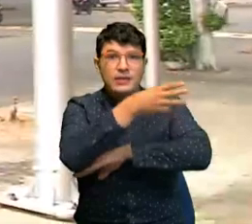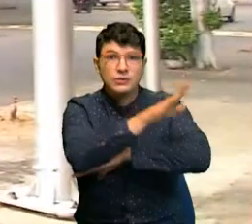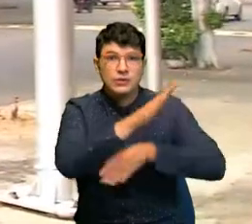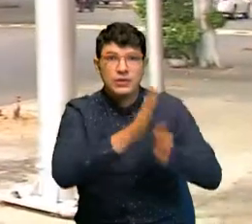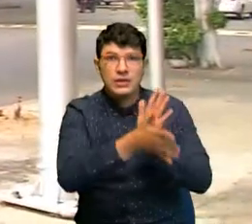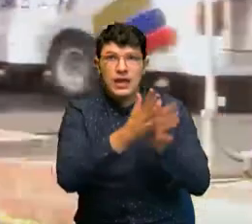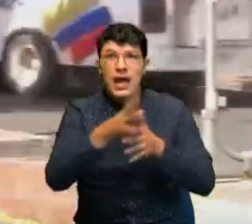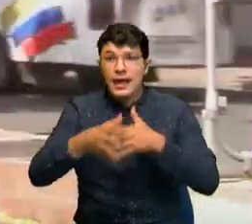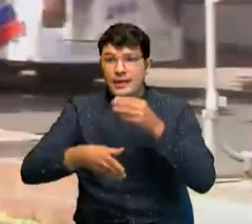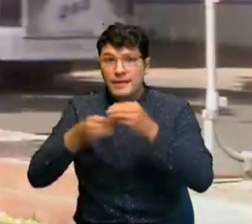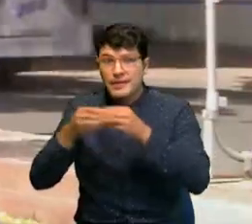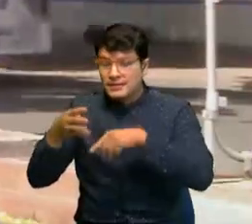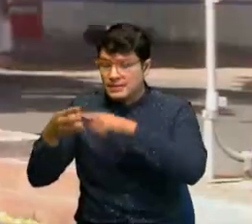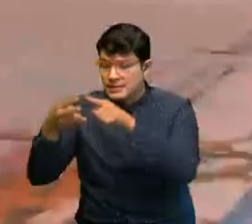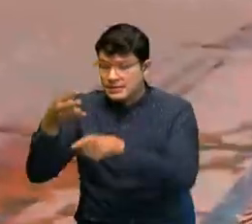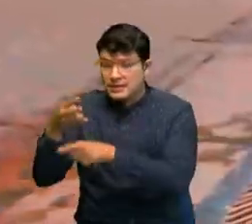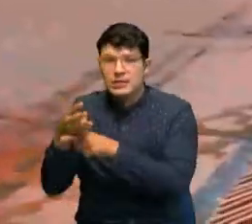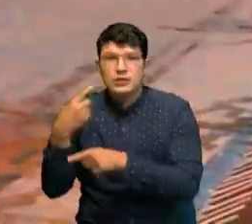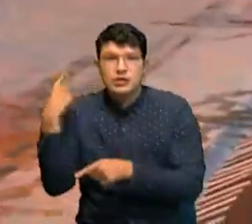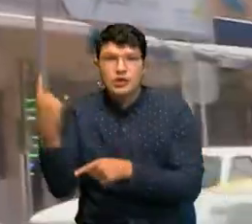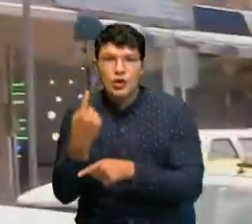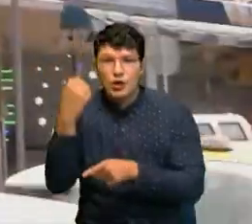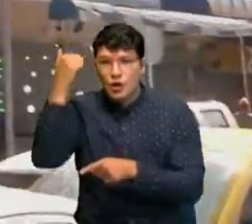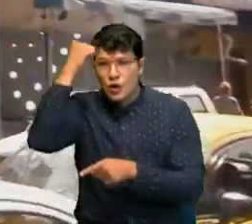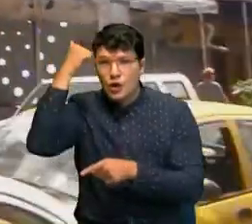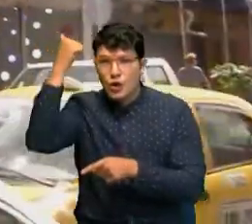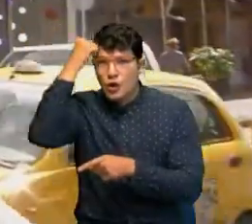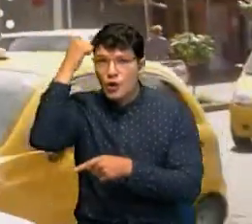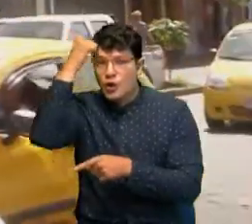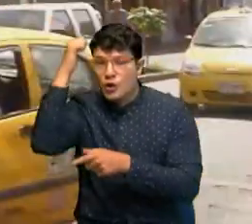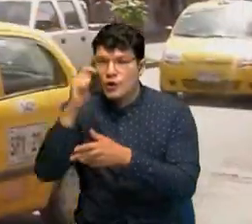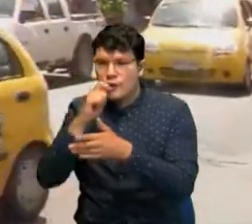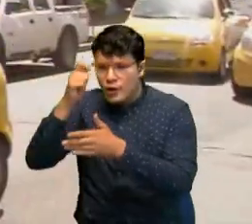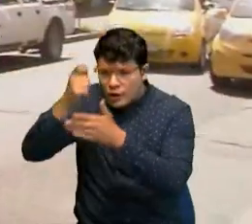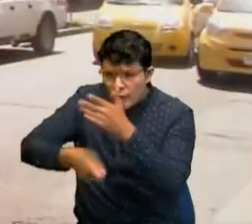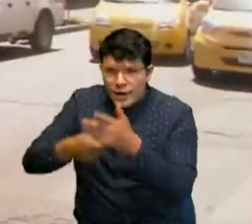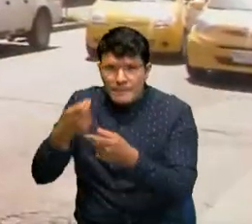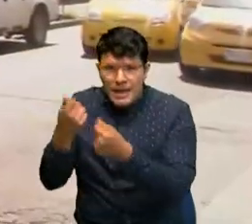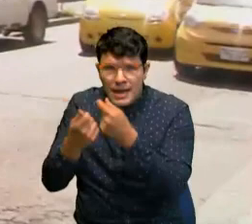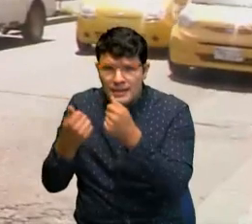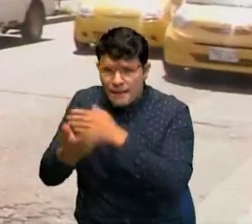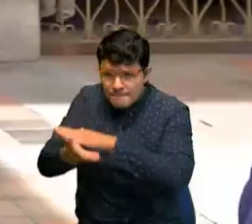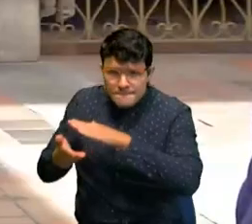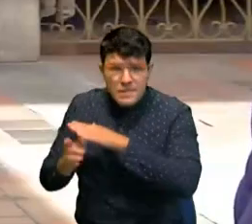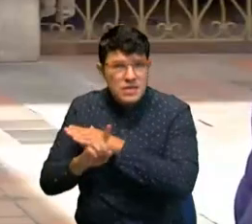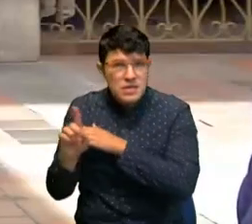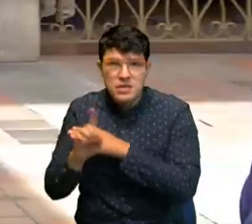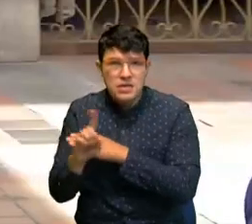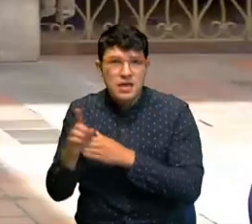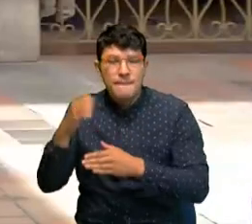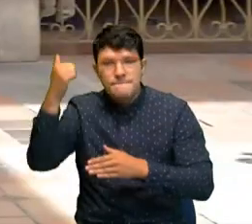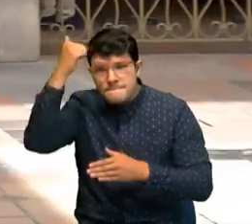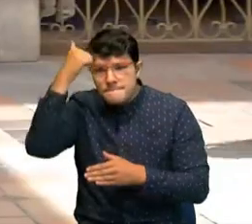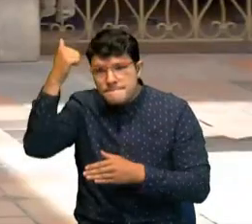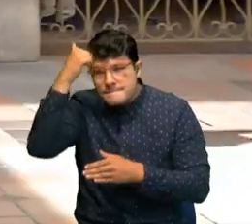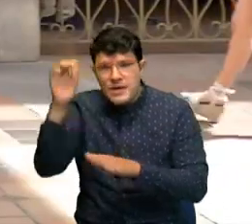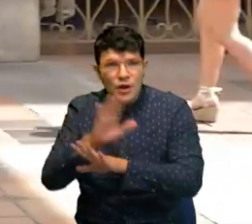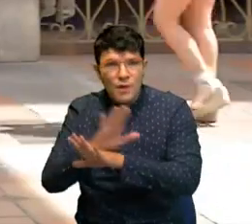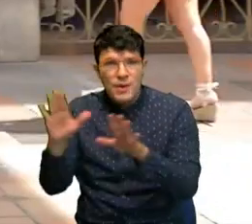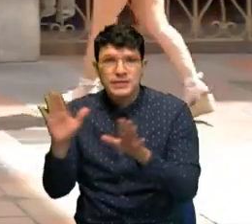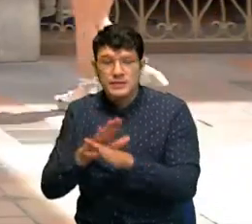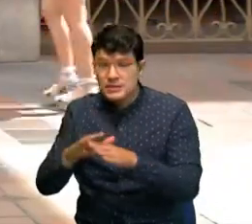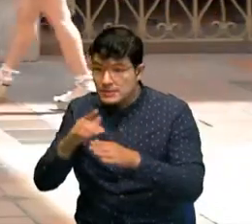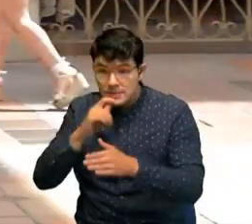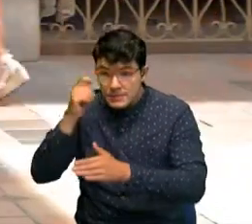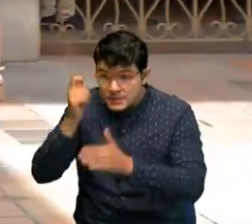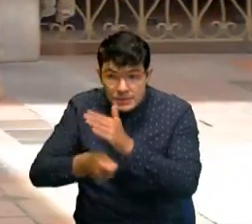de las anteriores, estas tres estarán de manera pedagógica por 30 días. Cada que tenemos un equipo probado con la